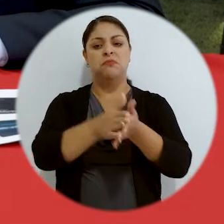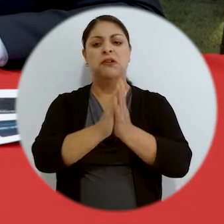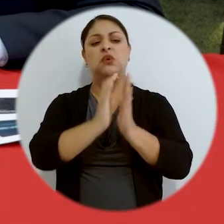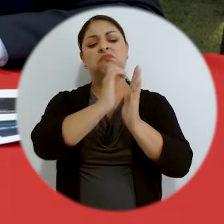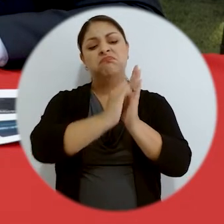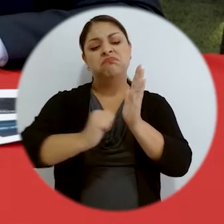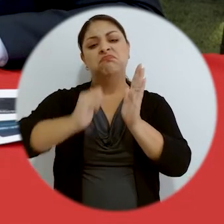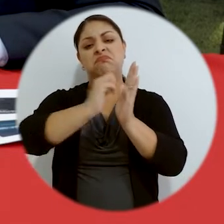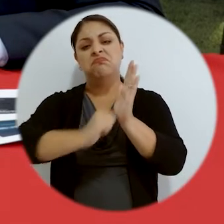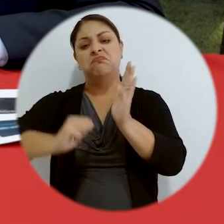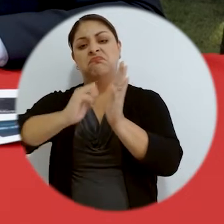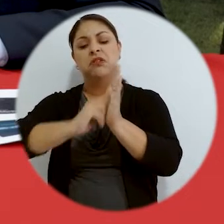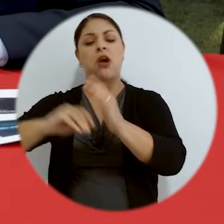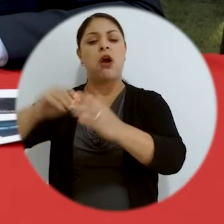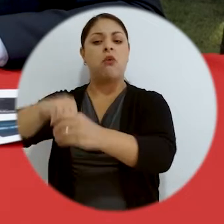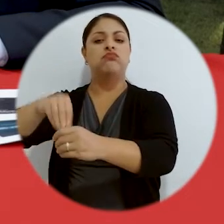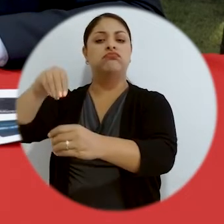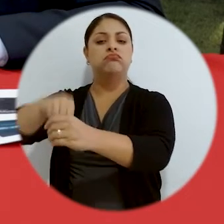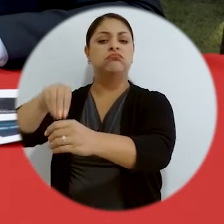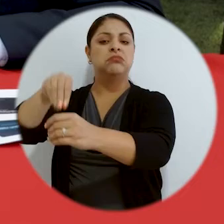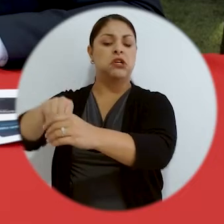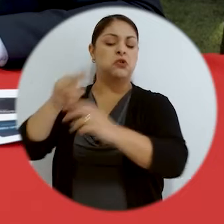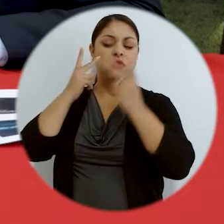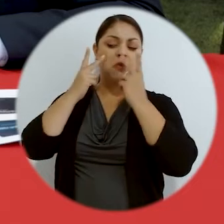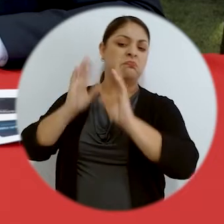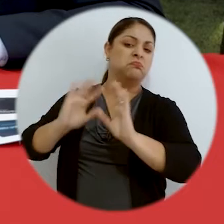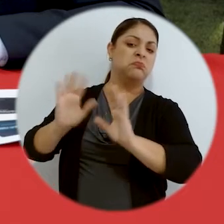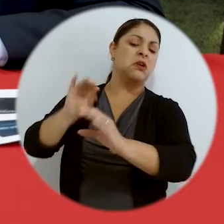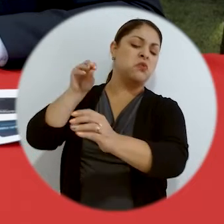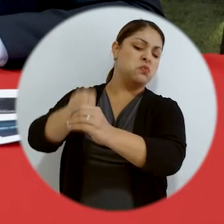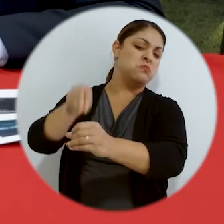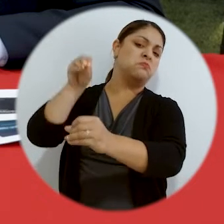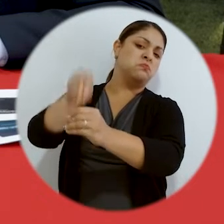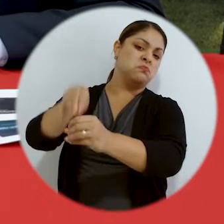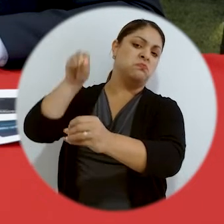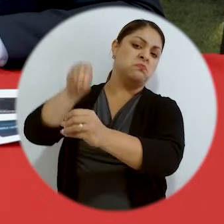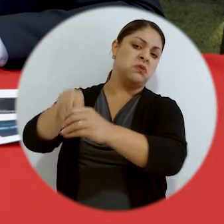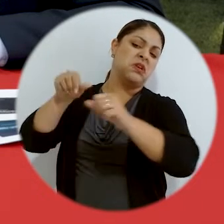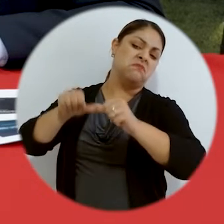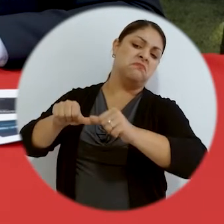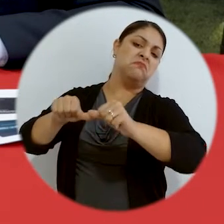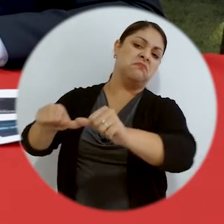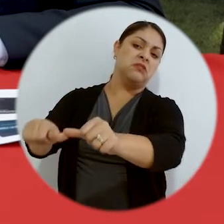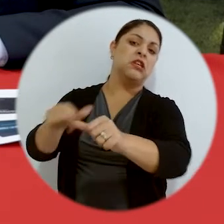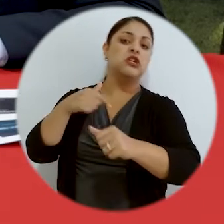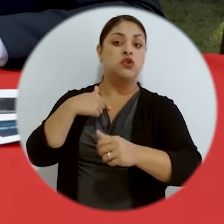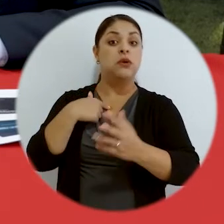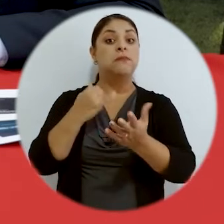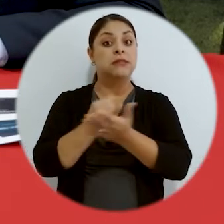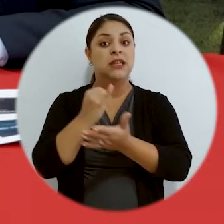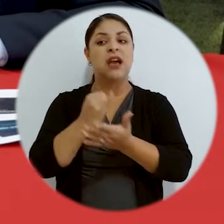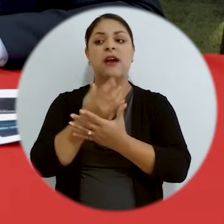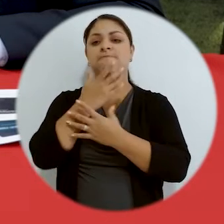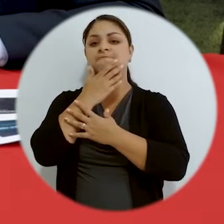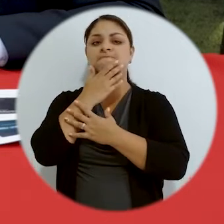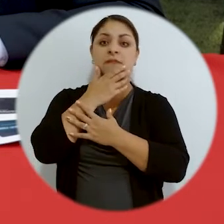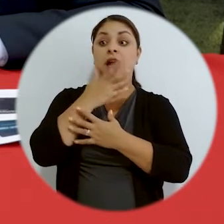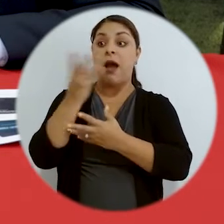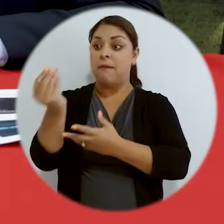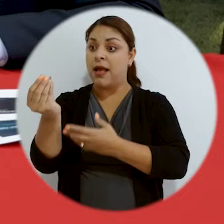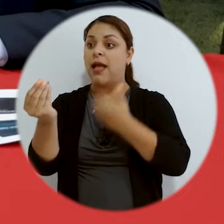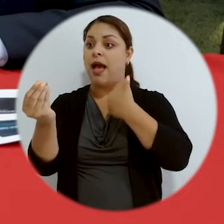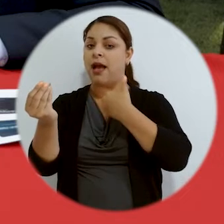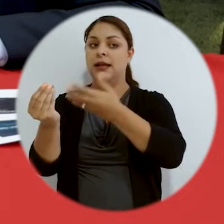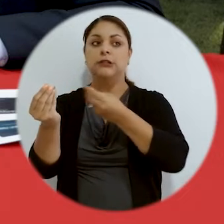de mi salario para no verlos y que se metan en una cuentita por aparte. Voy a empezar a investigar dónde puedo